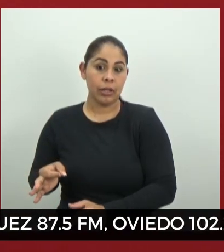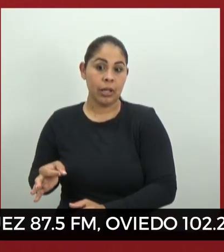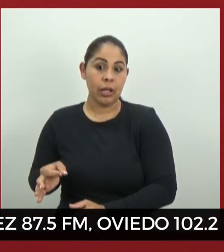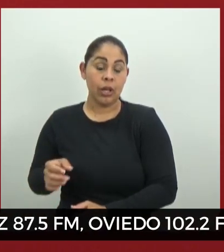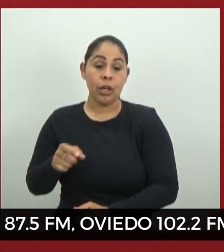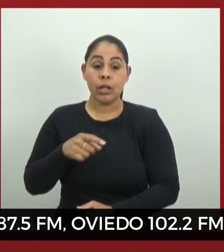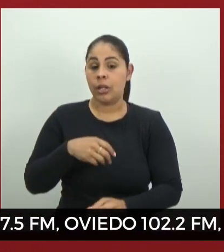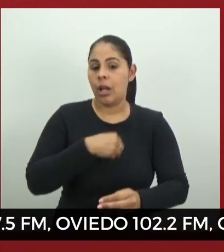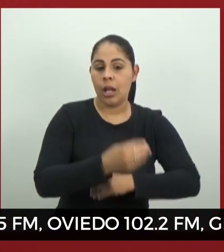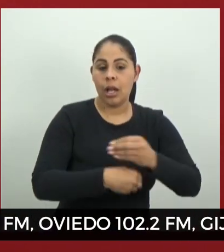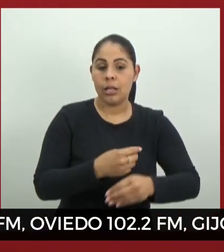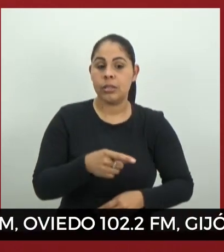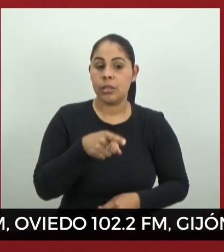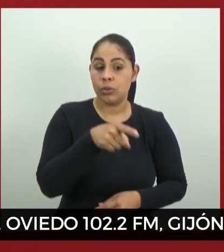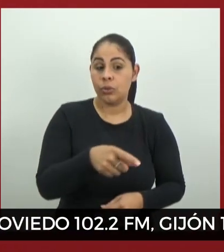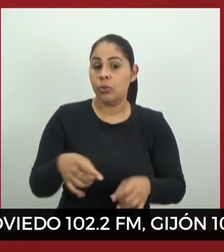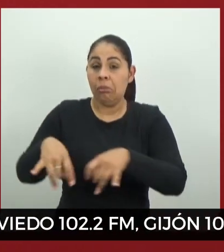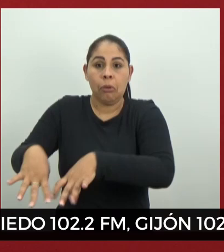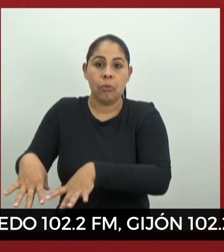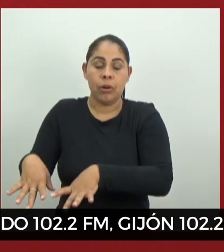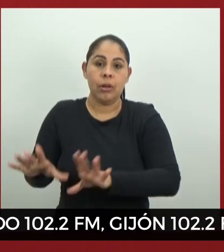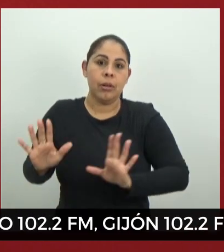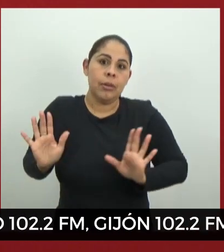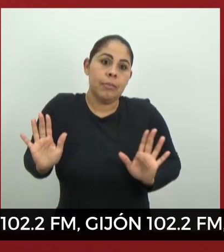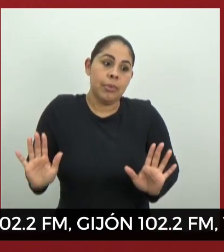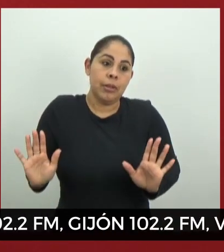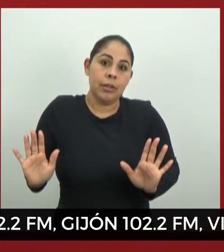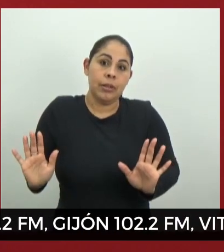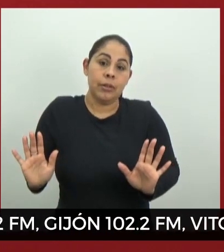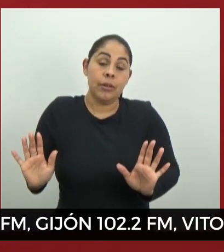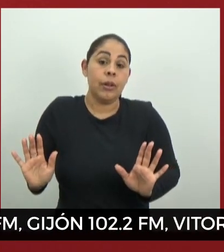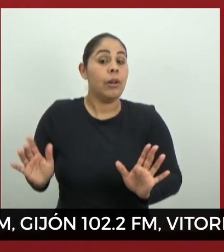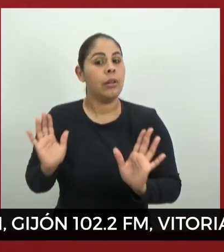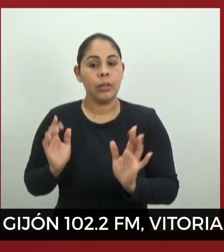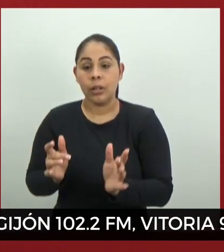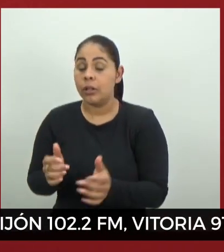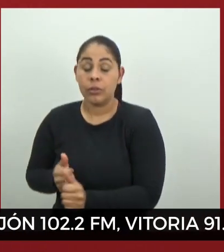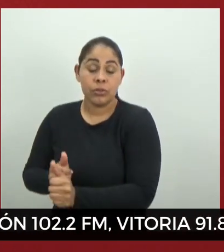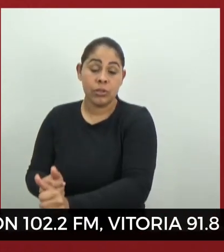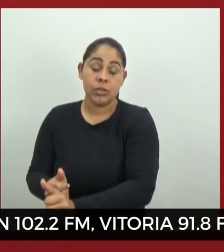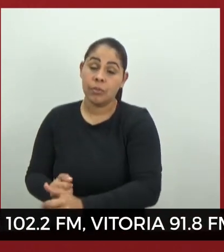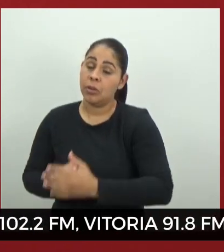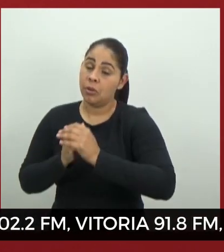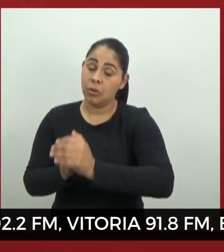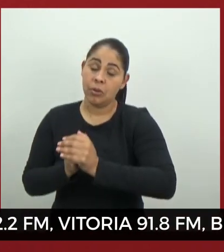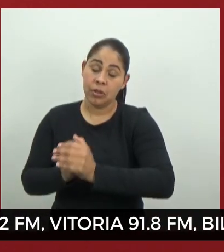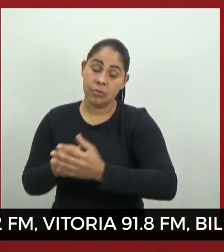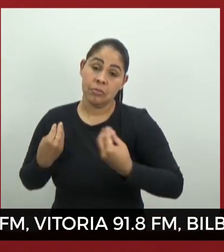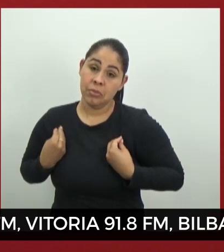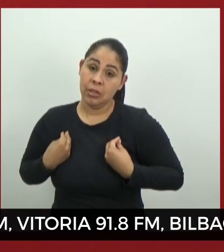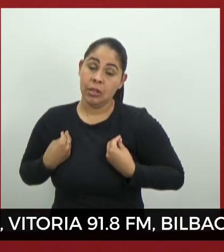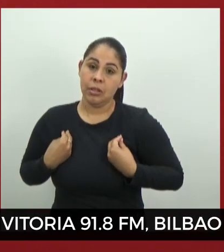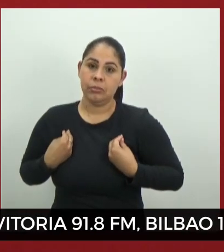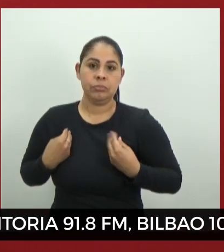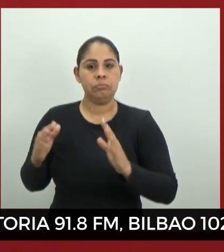saber, querido oyente, que los discípulos hasta entonces no tenían ninguna vida de oración. Tú no ves a ninguno de